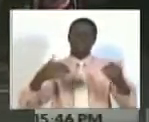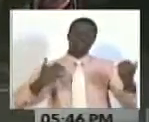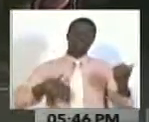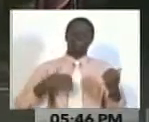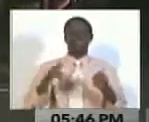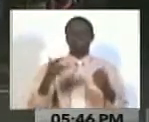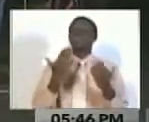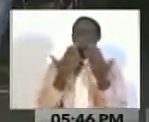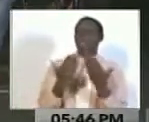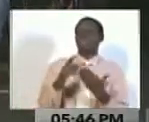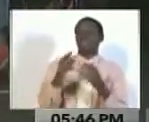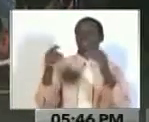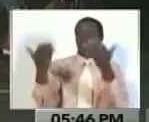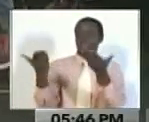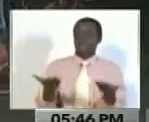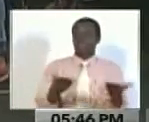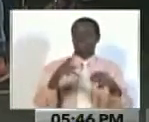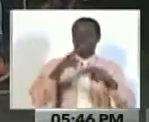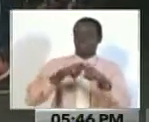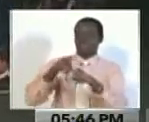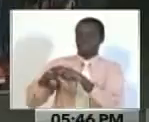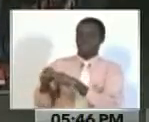por acompañarnos.